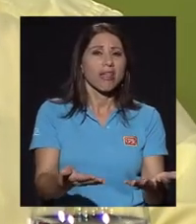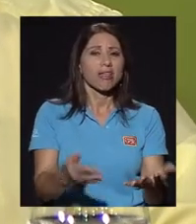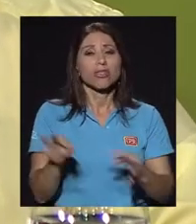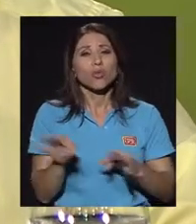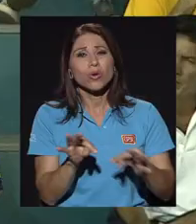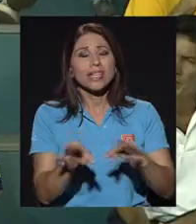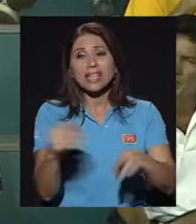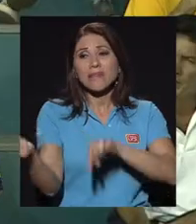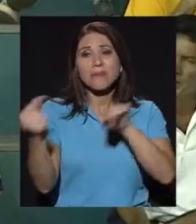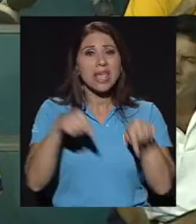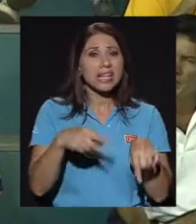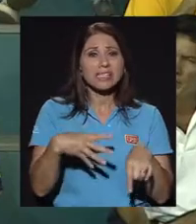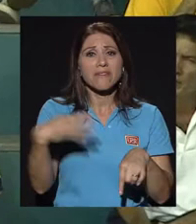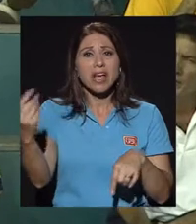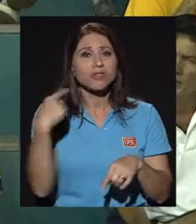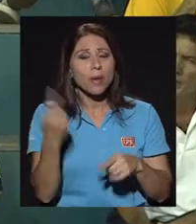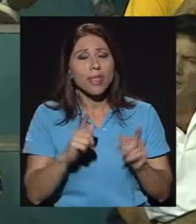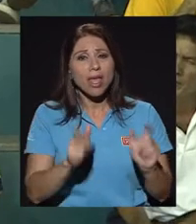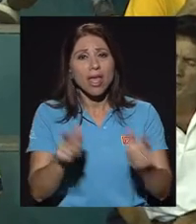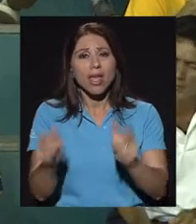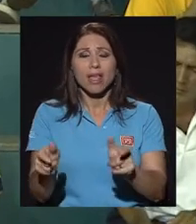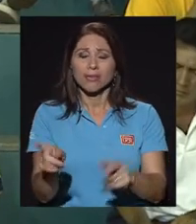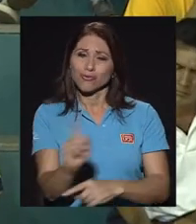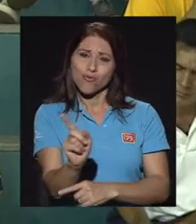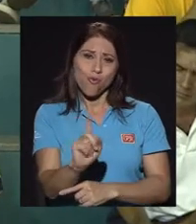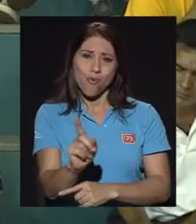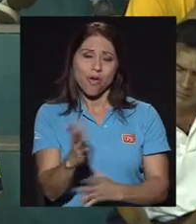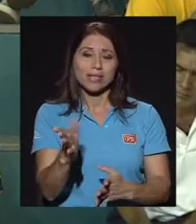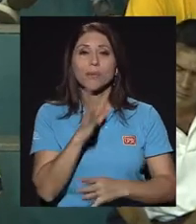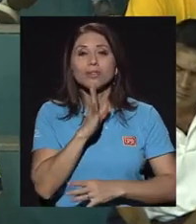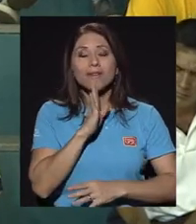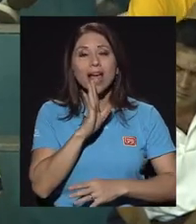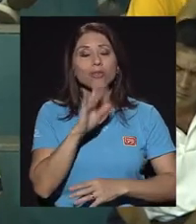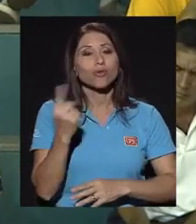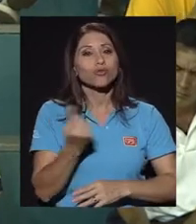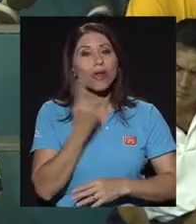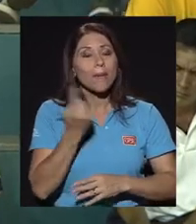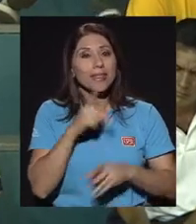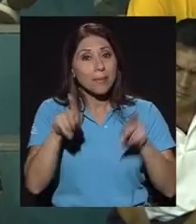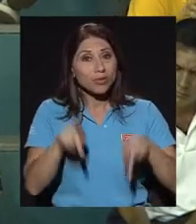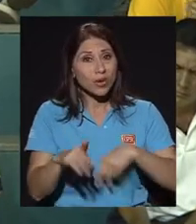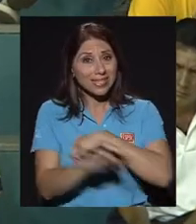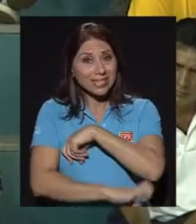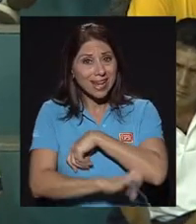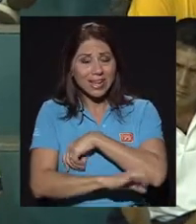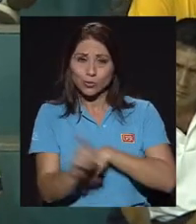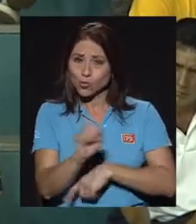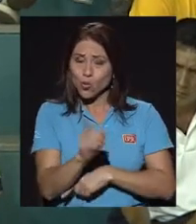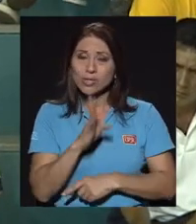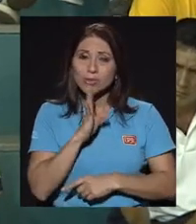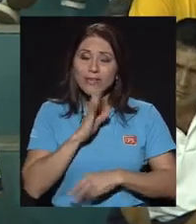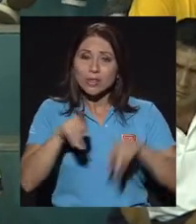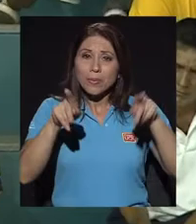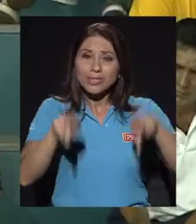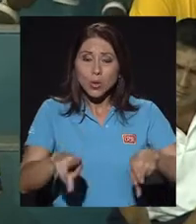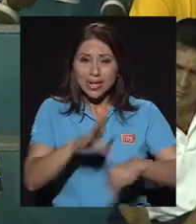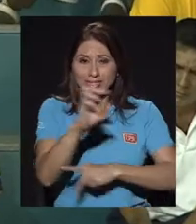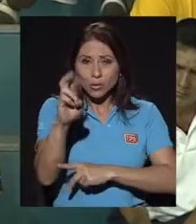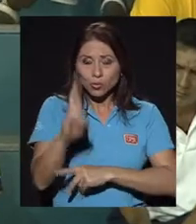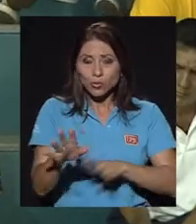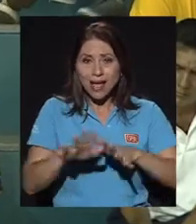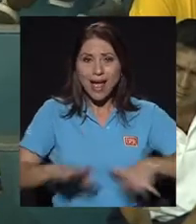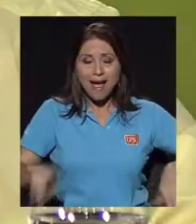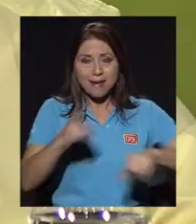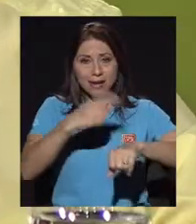los turistas. Y estamos hablando no solo de turistas externos, extranjeros, sino estamos hablando de turismo local y